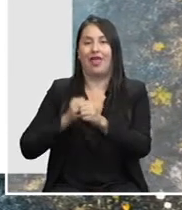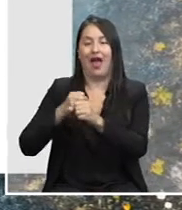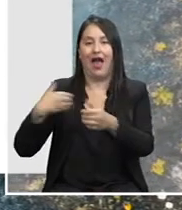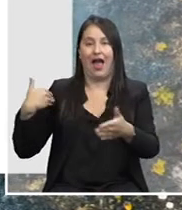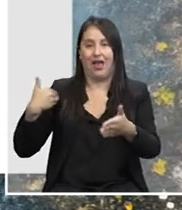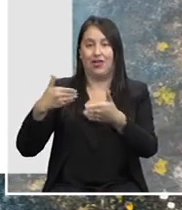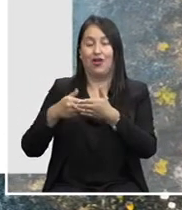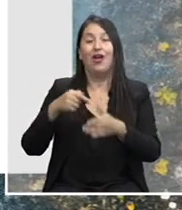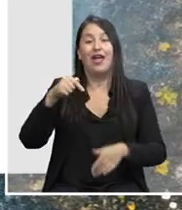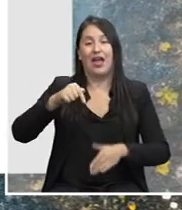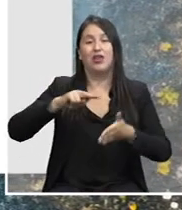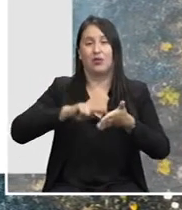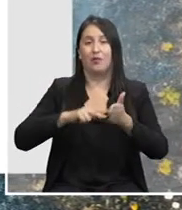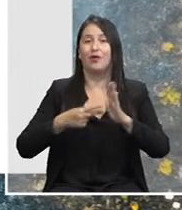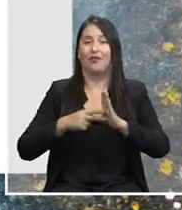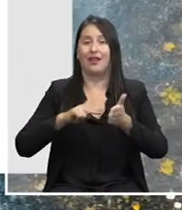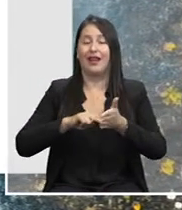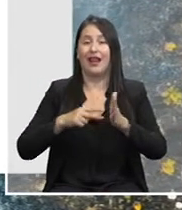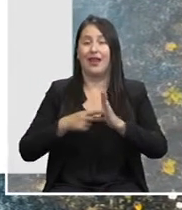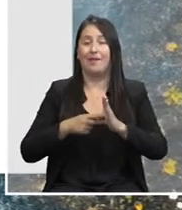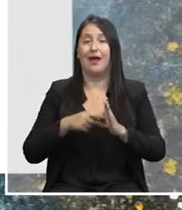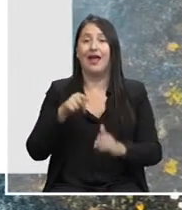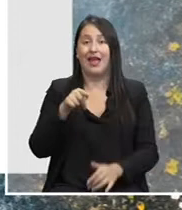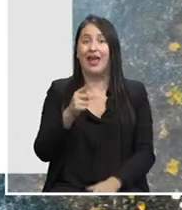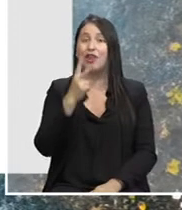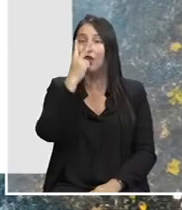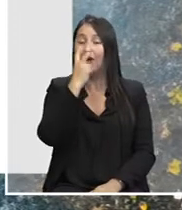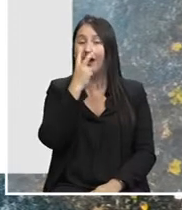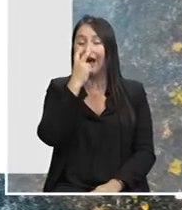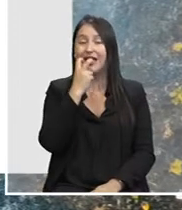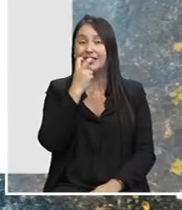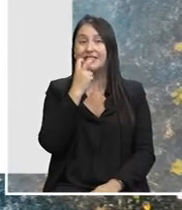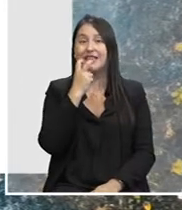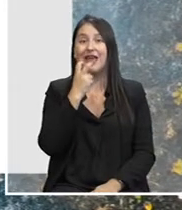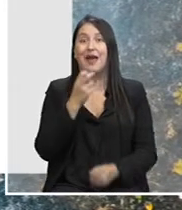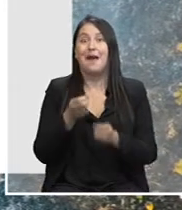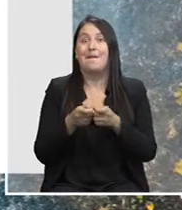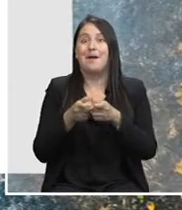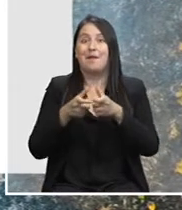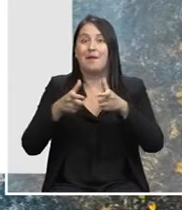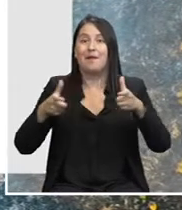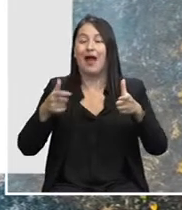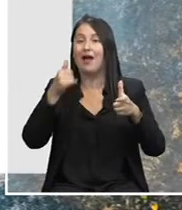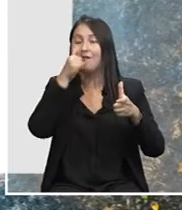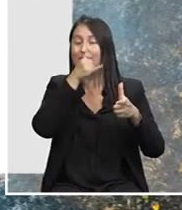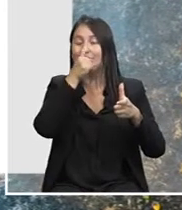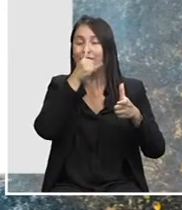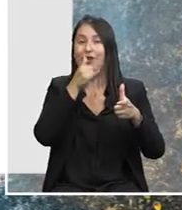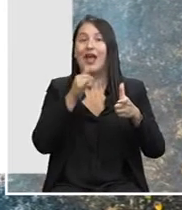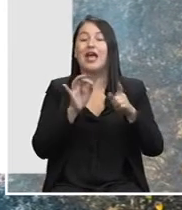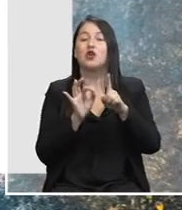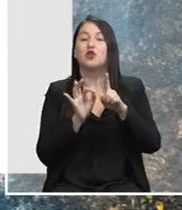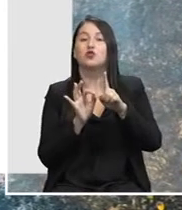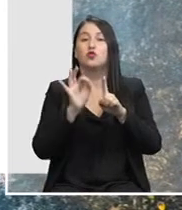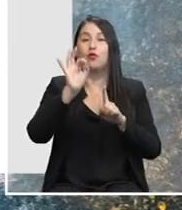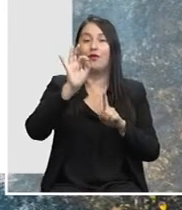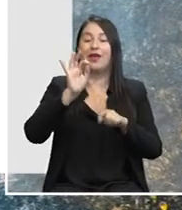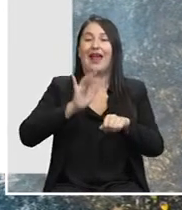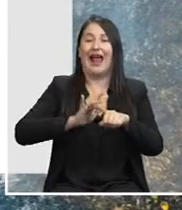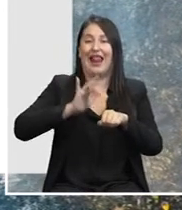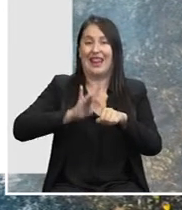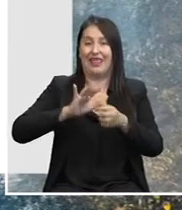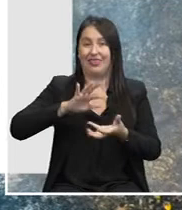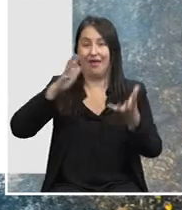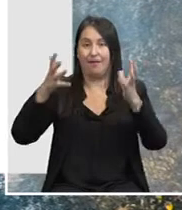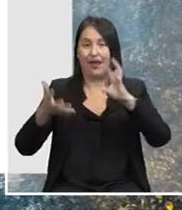sabemos que estos gases contribuyen al calentamiento global y Chile ya se ha autoimpuesto un objetivo que es de